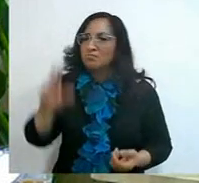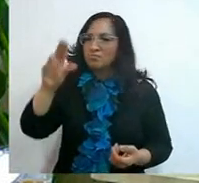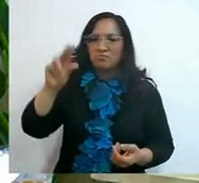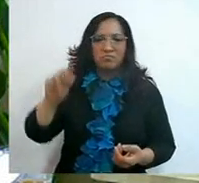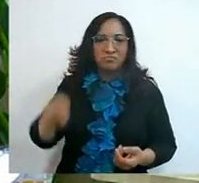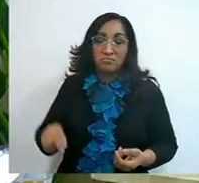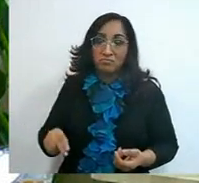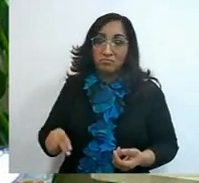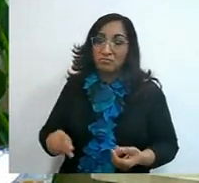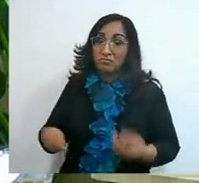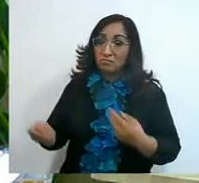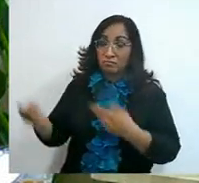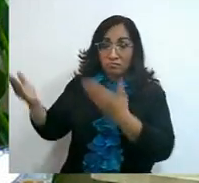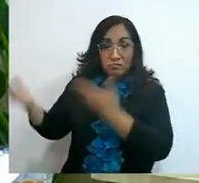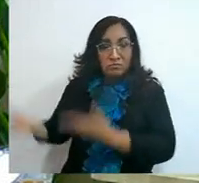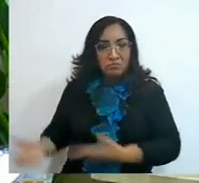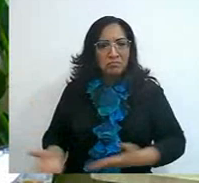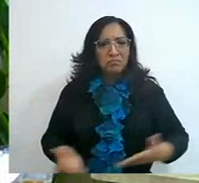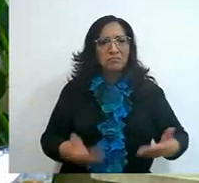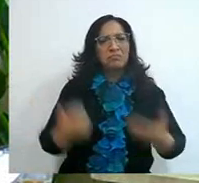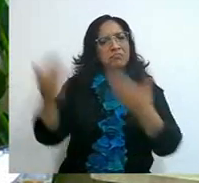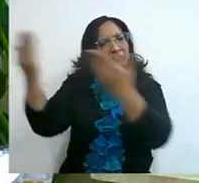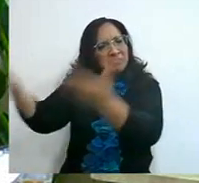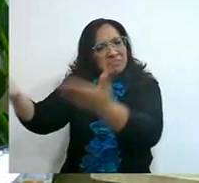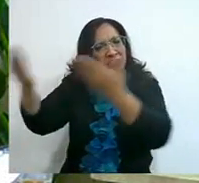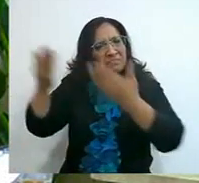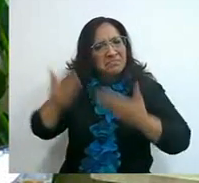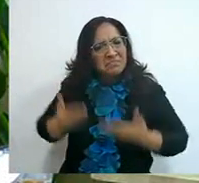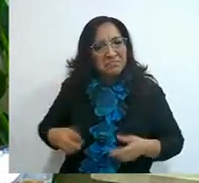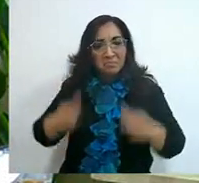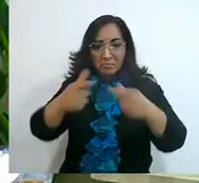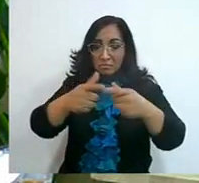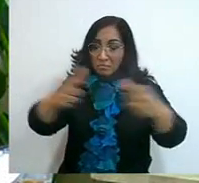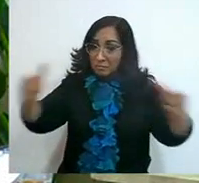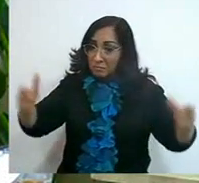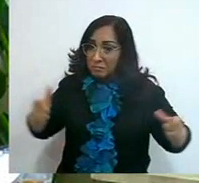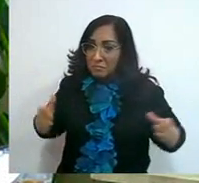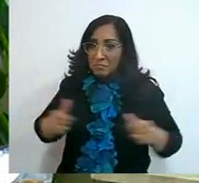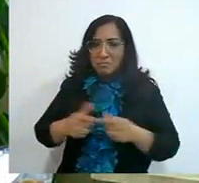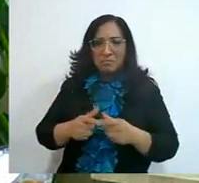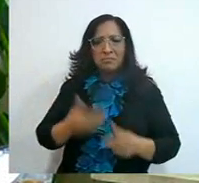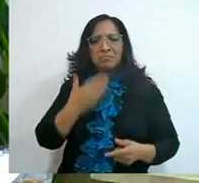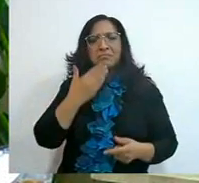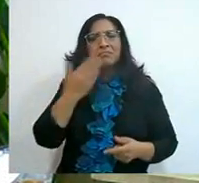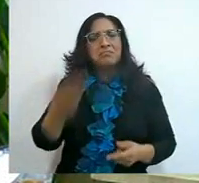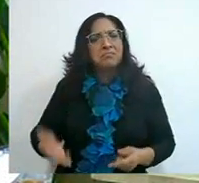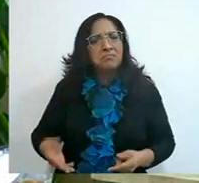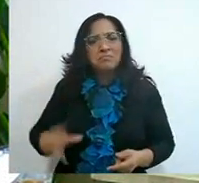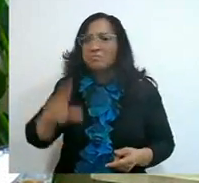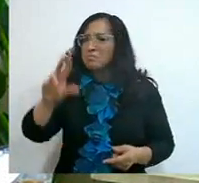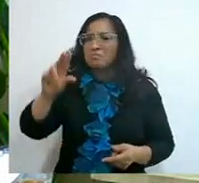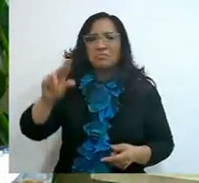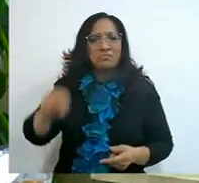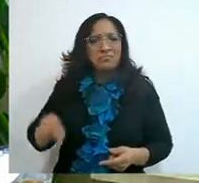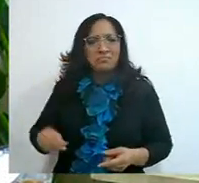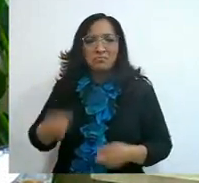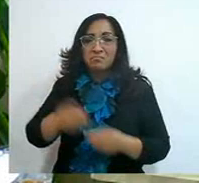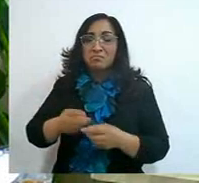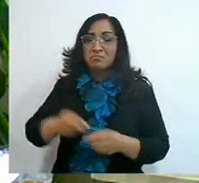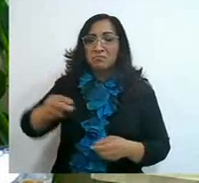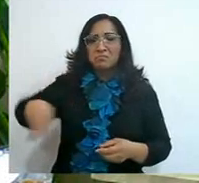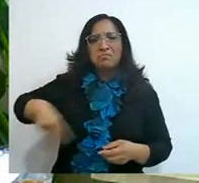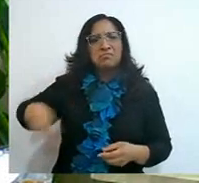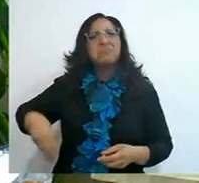un terreno bueno, ve y consígueme un local bueno, y el ángel va. ¿Dónde encuentra usted esa